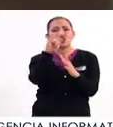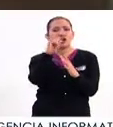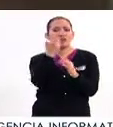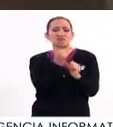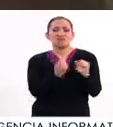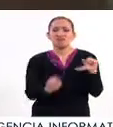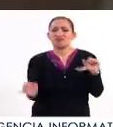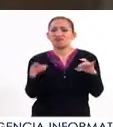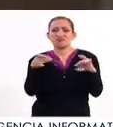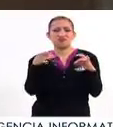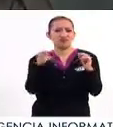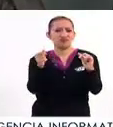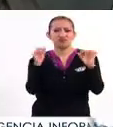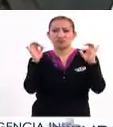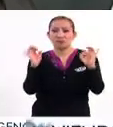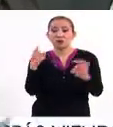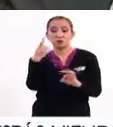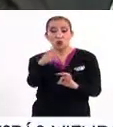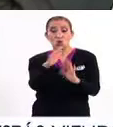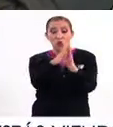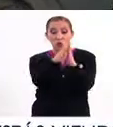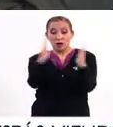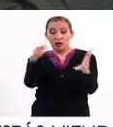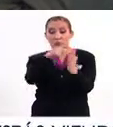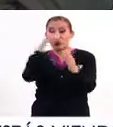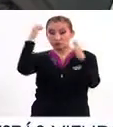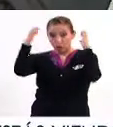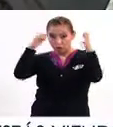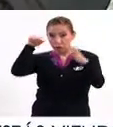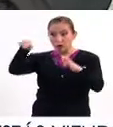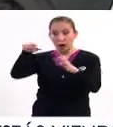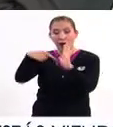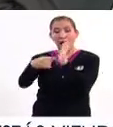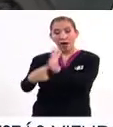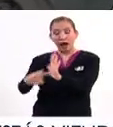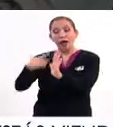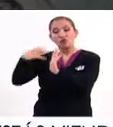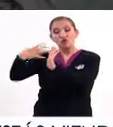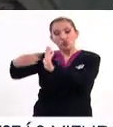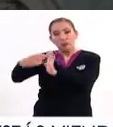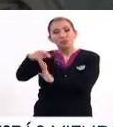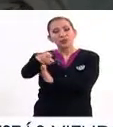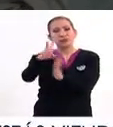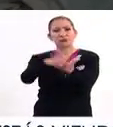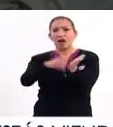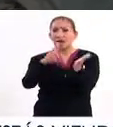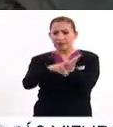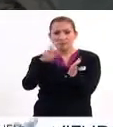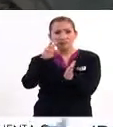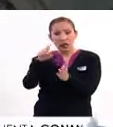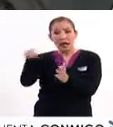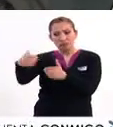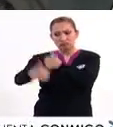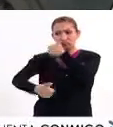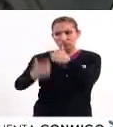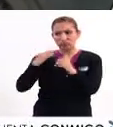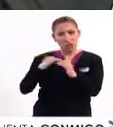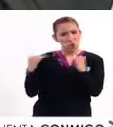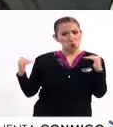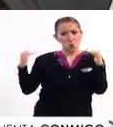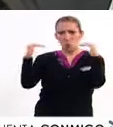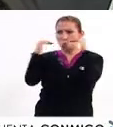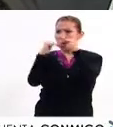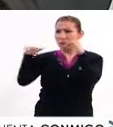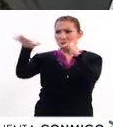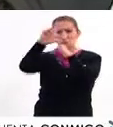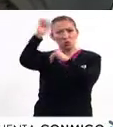mucho la pena y que él compite. O sea, él está a la altura de lo que se hacía en otros países. ¿Y hay un equivalente en Europa,